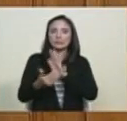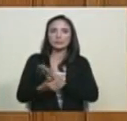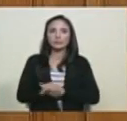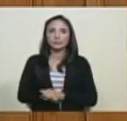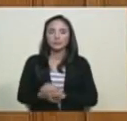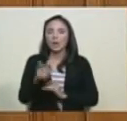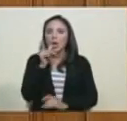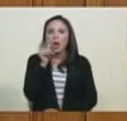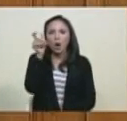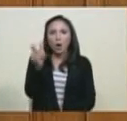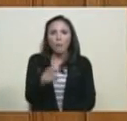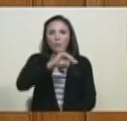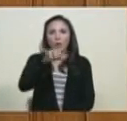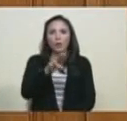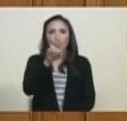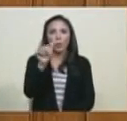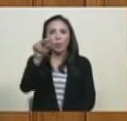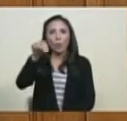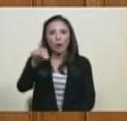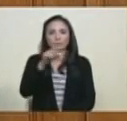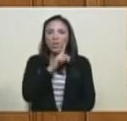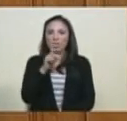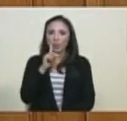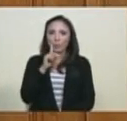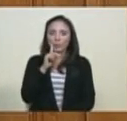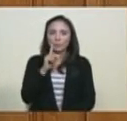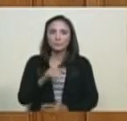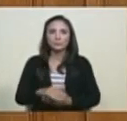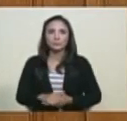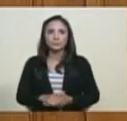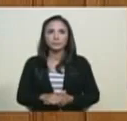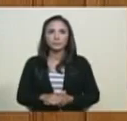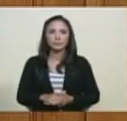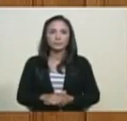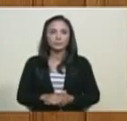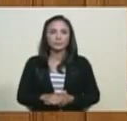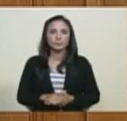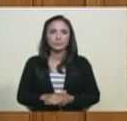el señor Juan Carlos Monasterio, alias Bones.